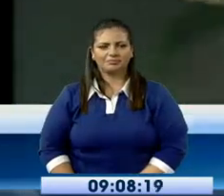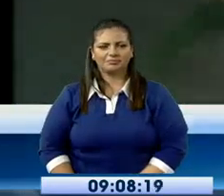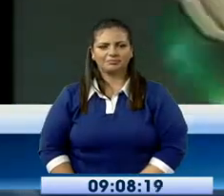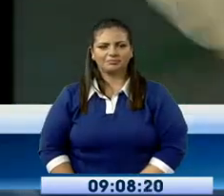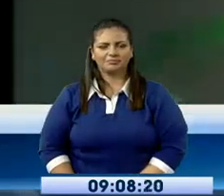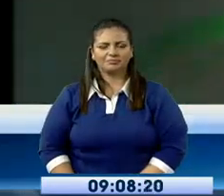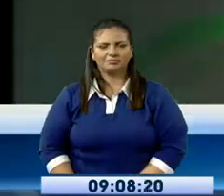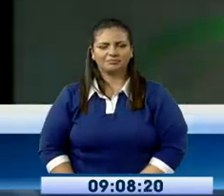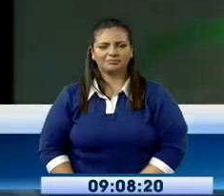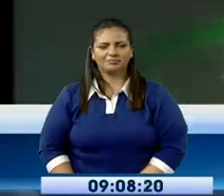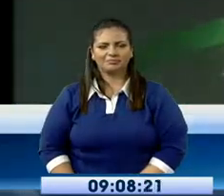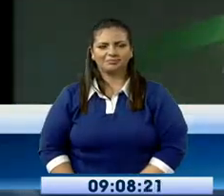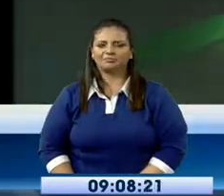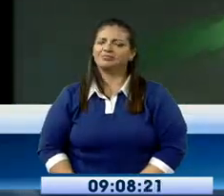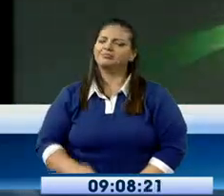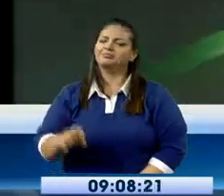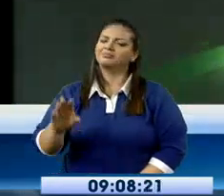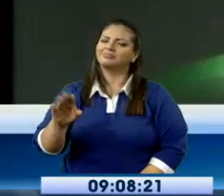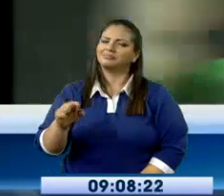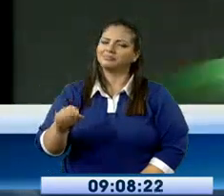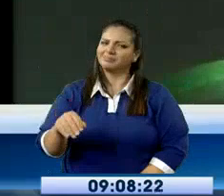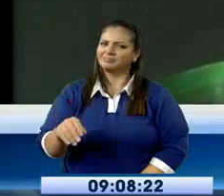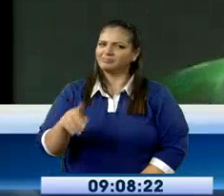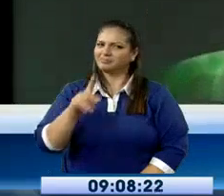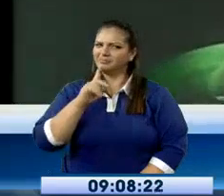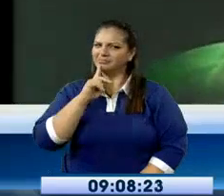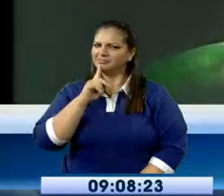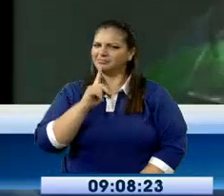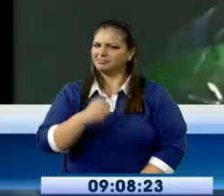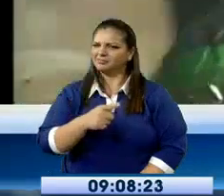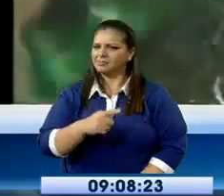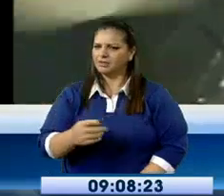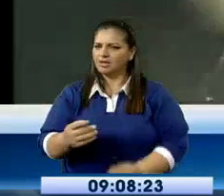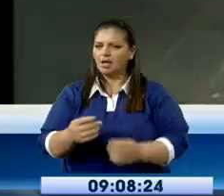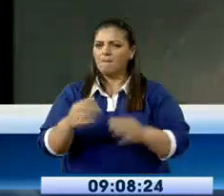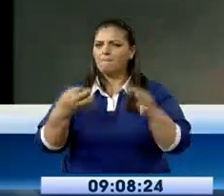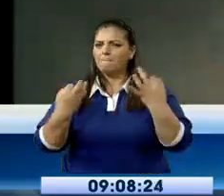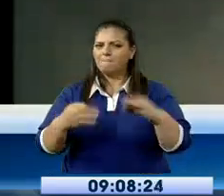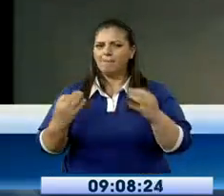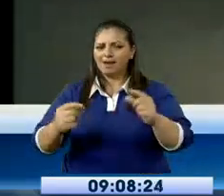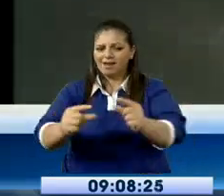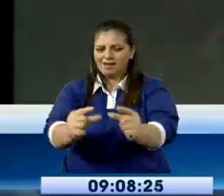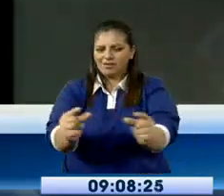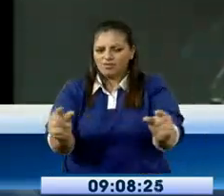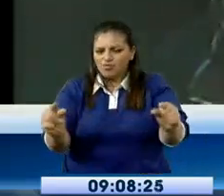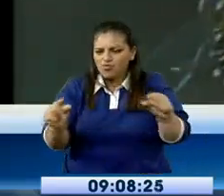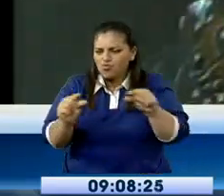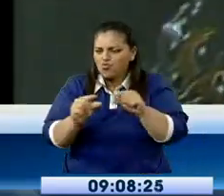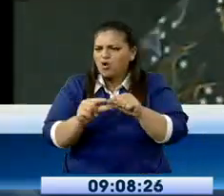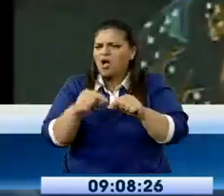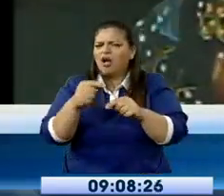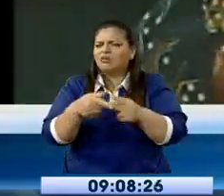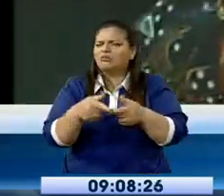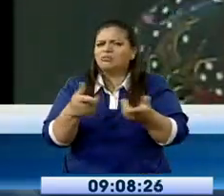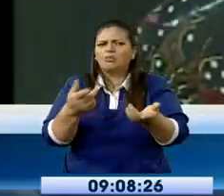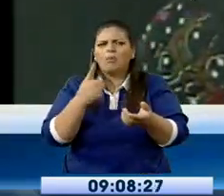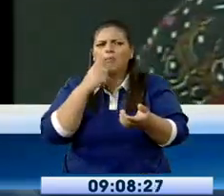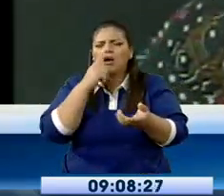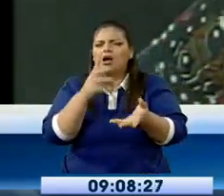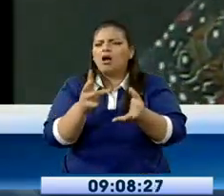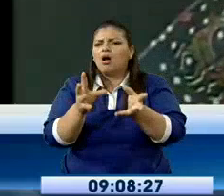Quiero preguntarle un mito, por ejemplo. ¿Cierto que el pirotín seca el pan? Por supuesto, absorbe la humedad del pan. O sea, yo en